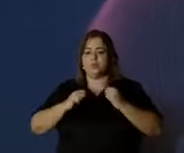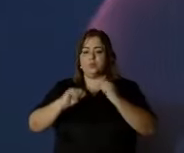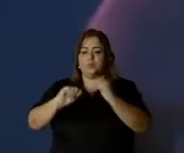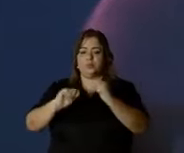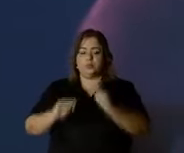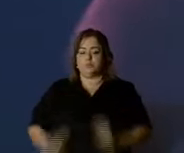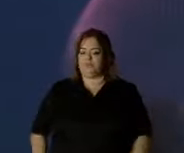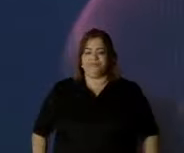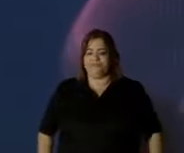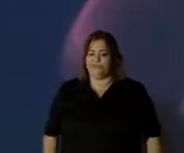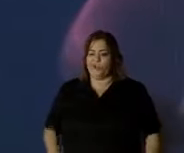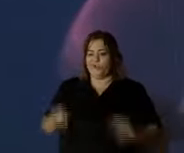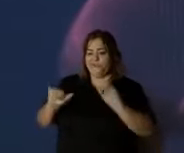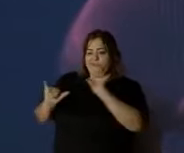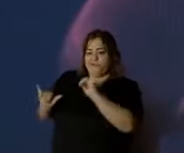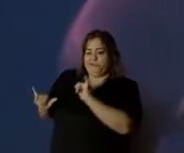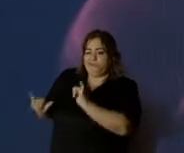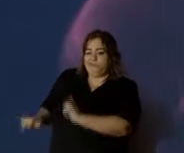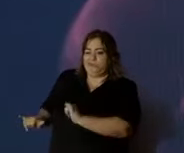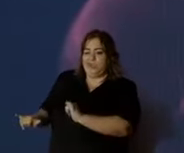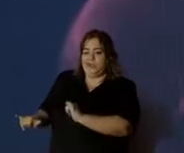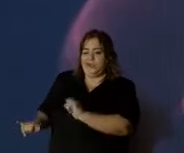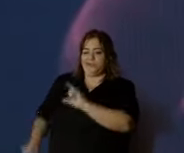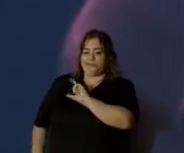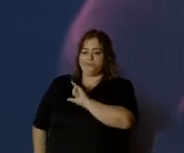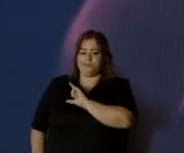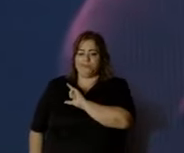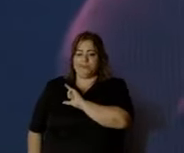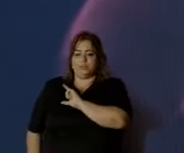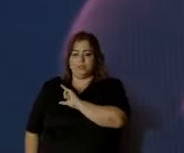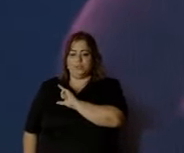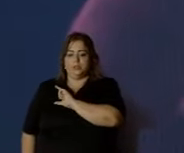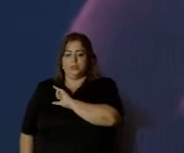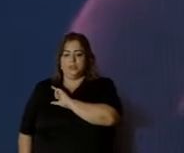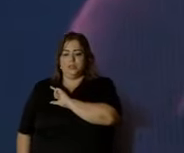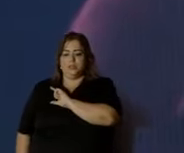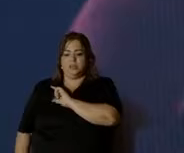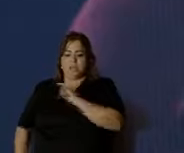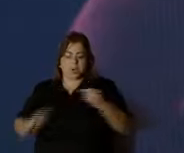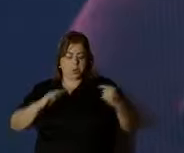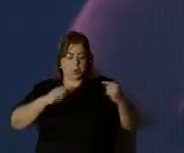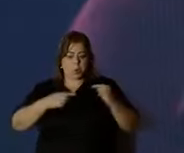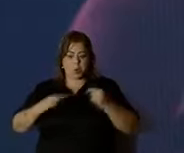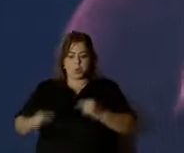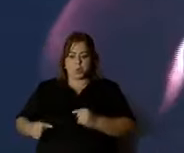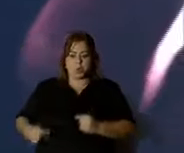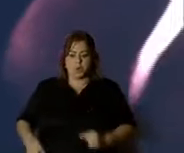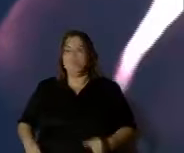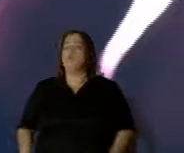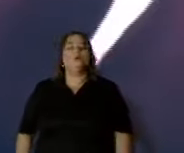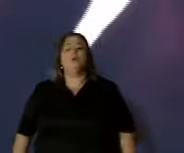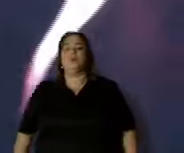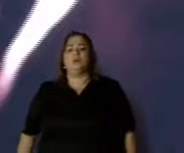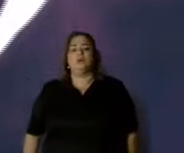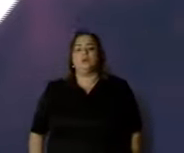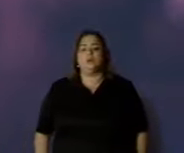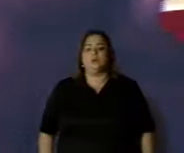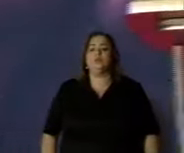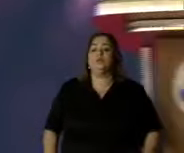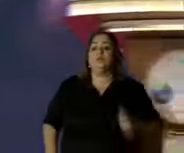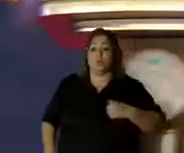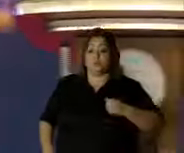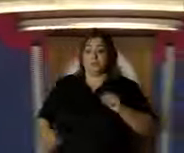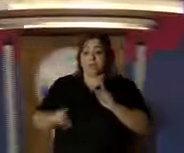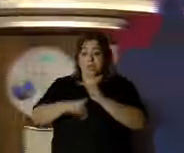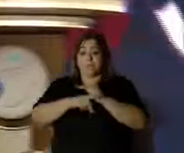de viejo, aplatanado, con artritis, con reuma y con cuanta cosa hay. Mantente en